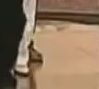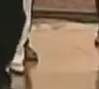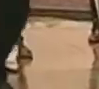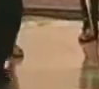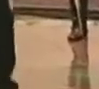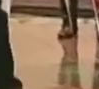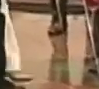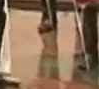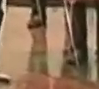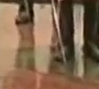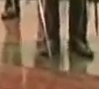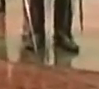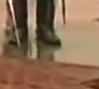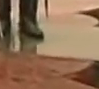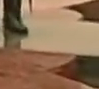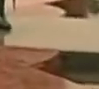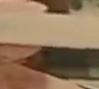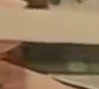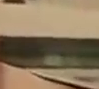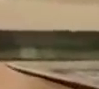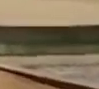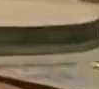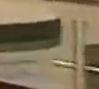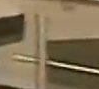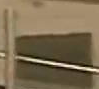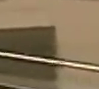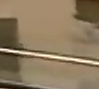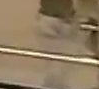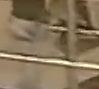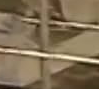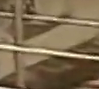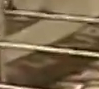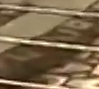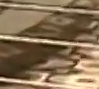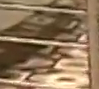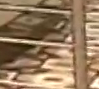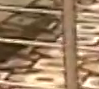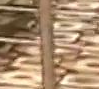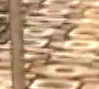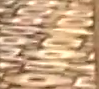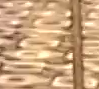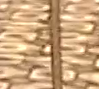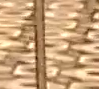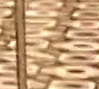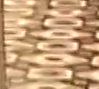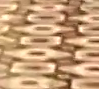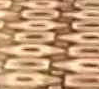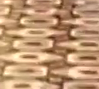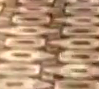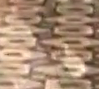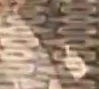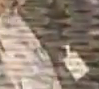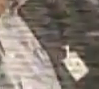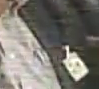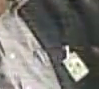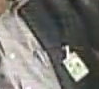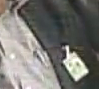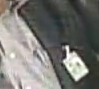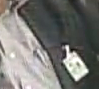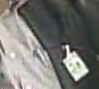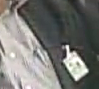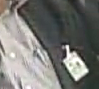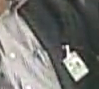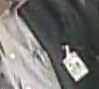1992 encabezó el entonces comandante y teniente coronel para ese momento Hugo Chávez frías y que se